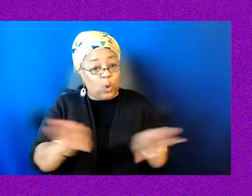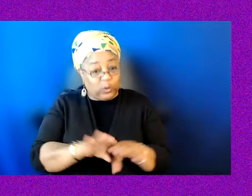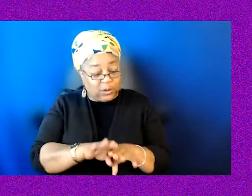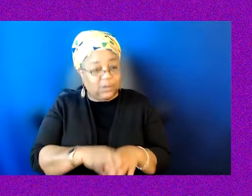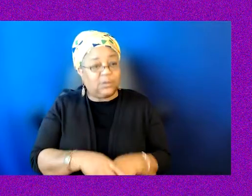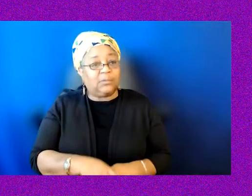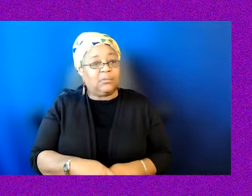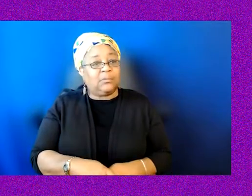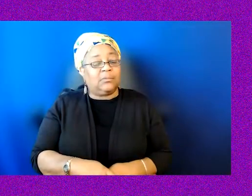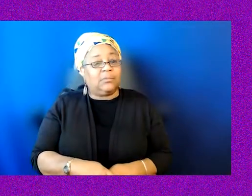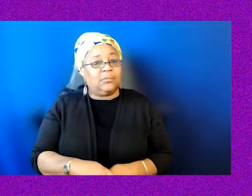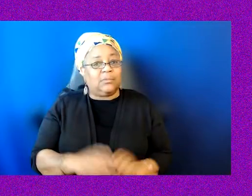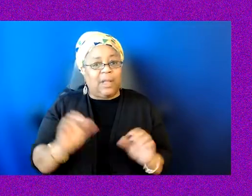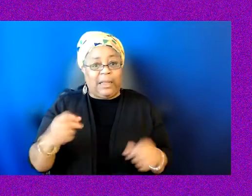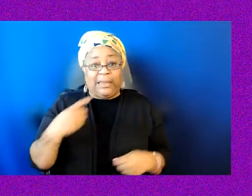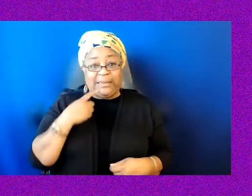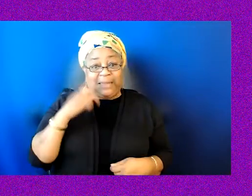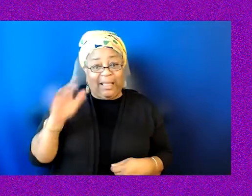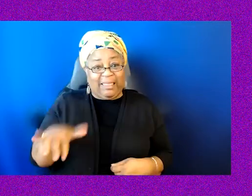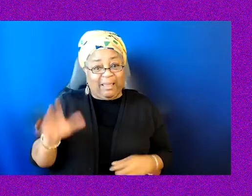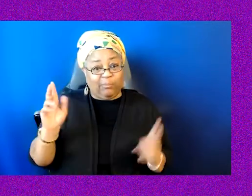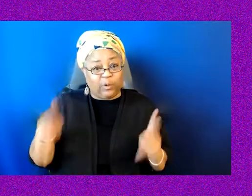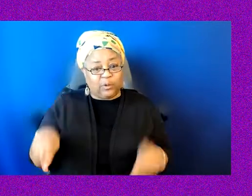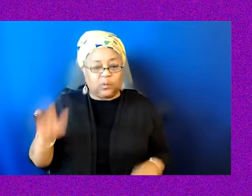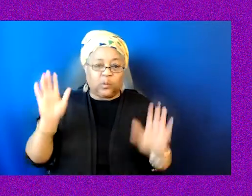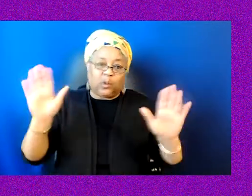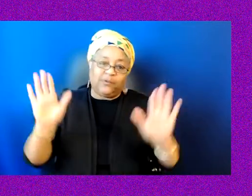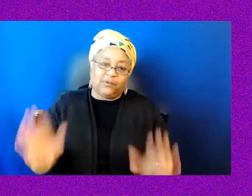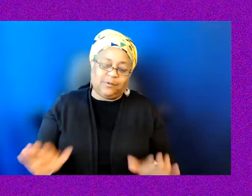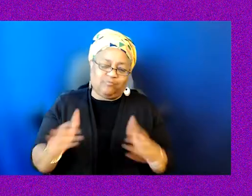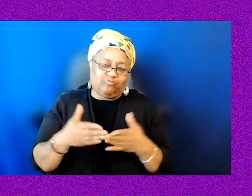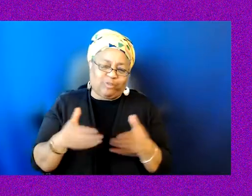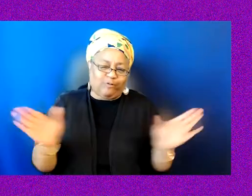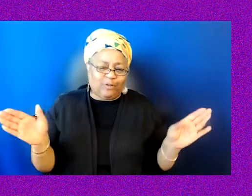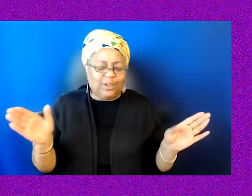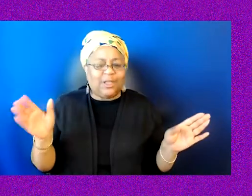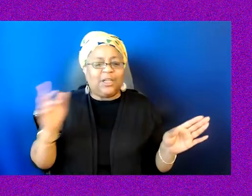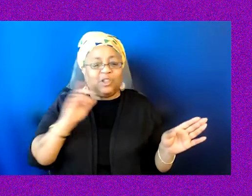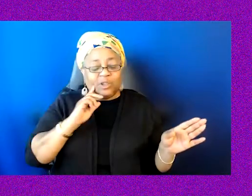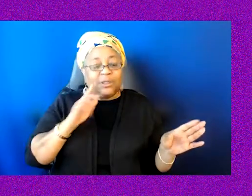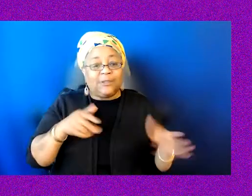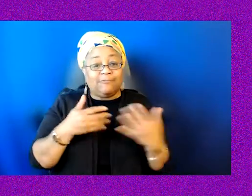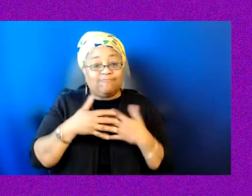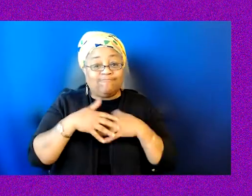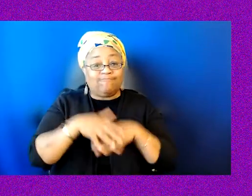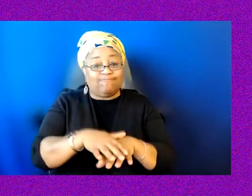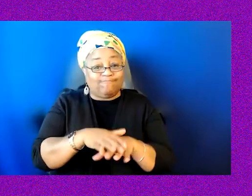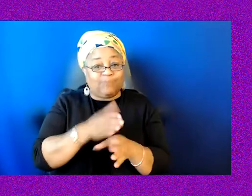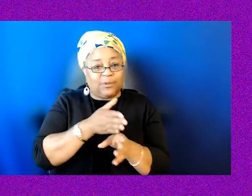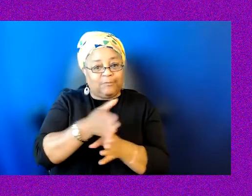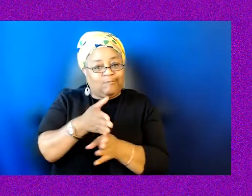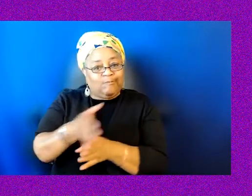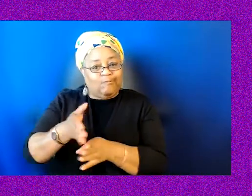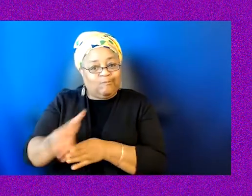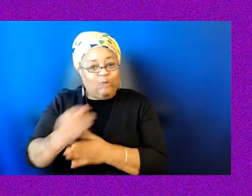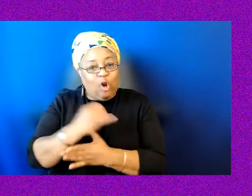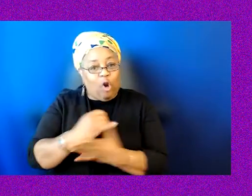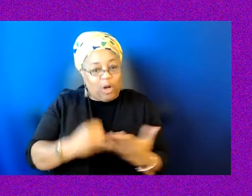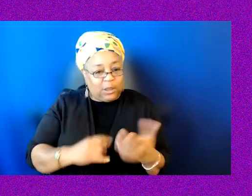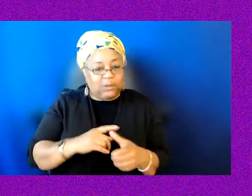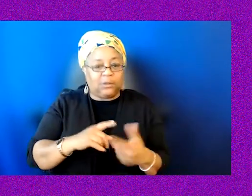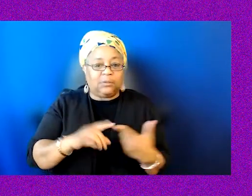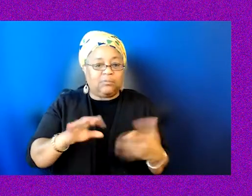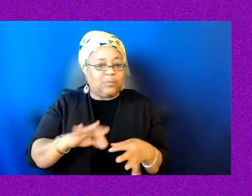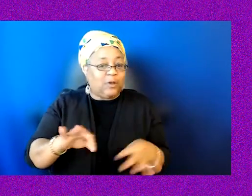unas palabras de cierre. Es una persona increíble. Charisse is an interdisciplinary artist. Charisse es artista